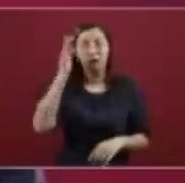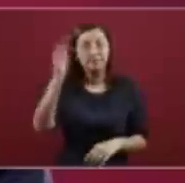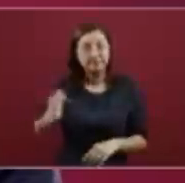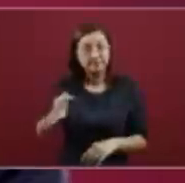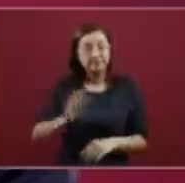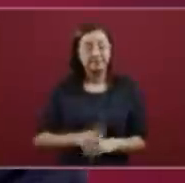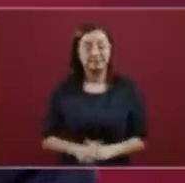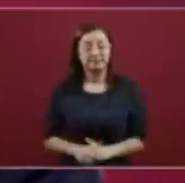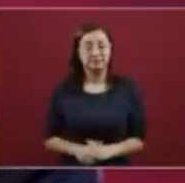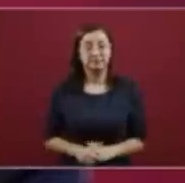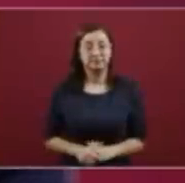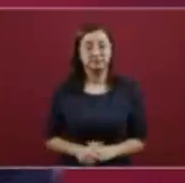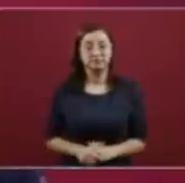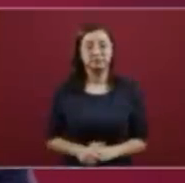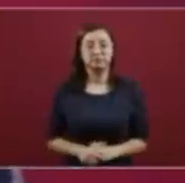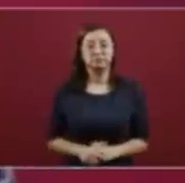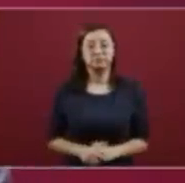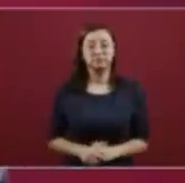Podrán ser